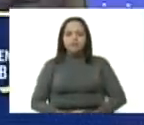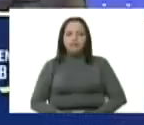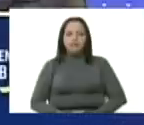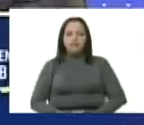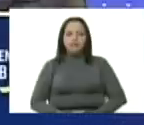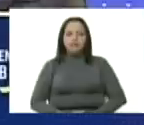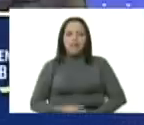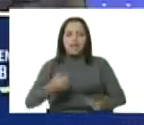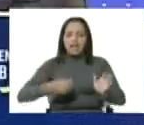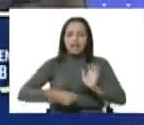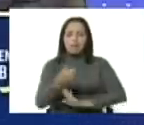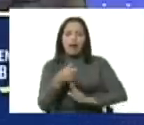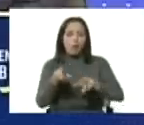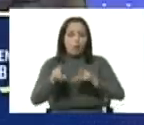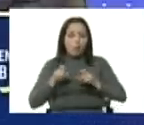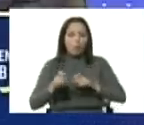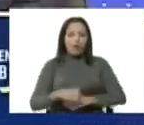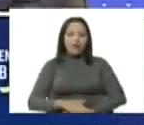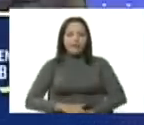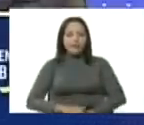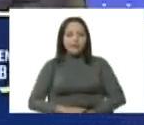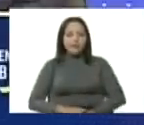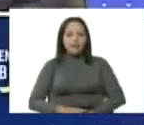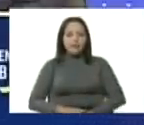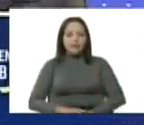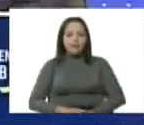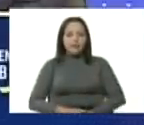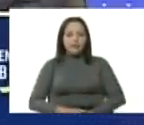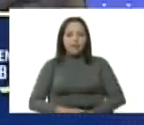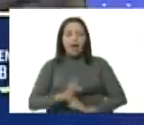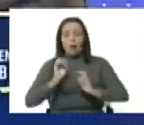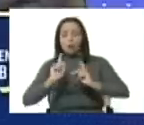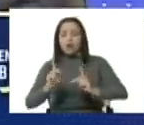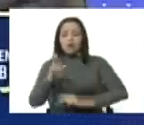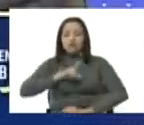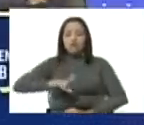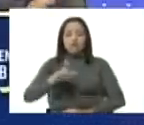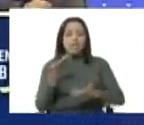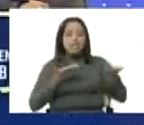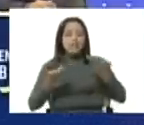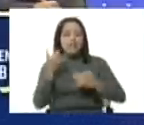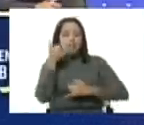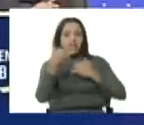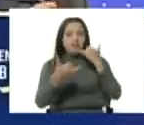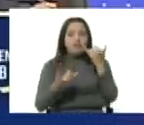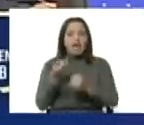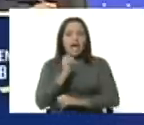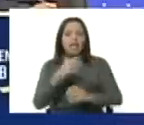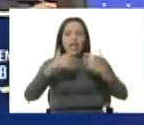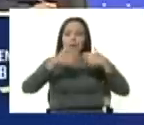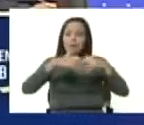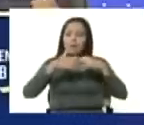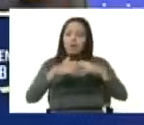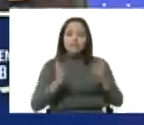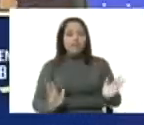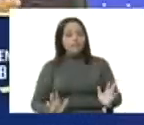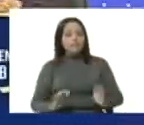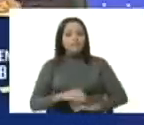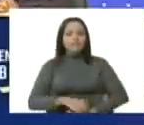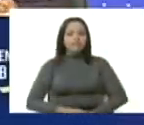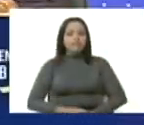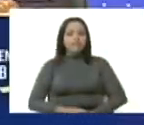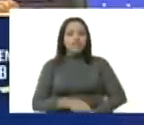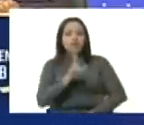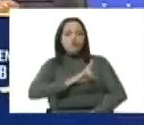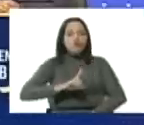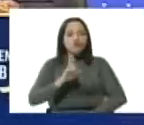El que más gane. El que, bueno, utiliza el servicio telefónico para tener grandes empresas y